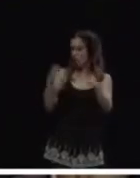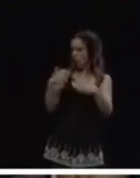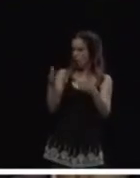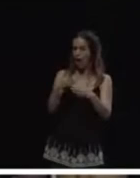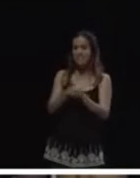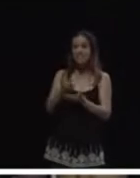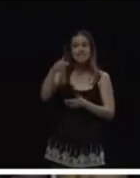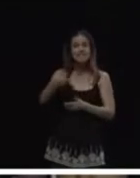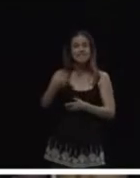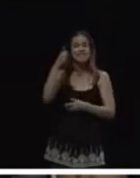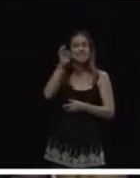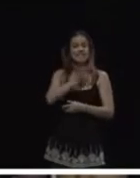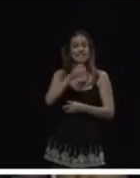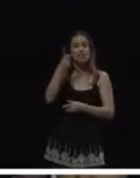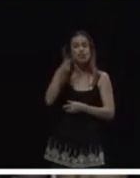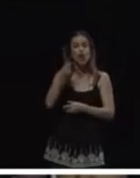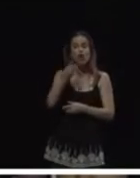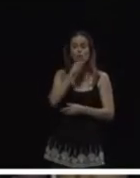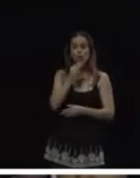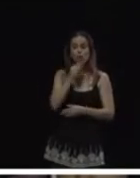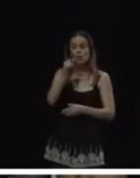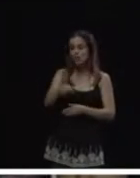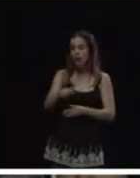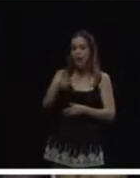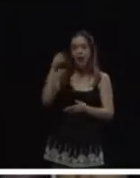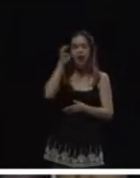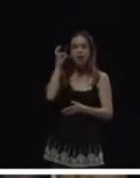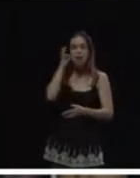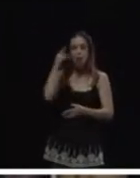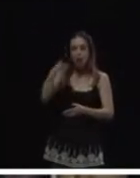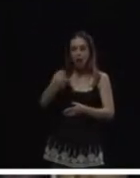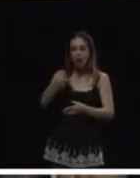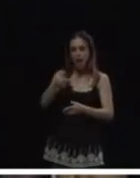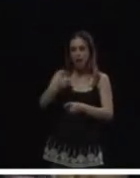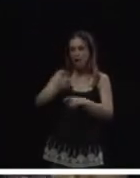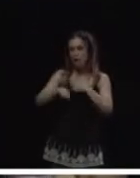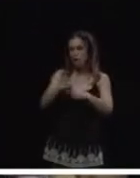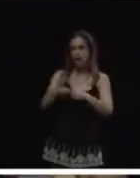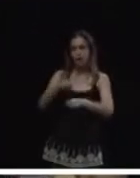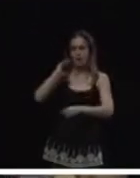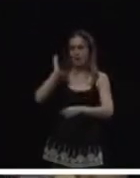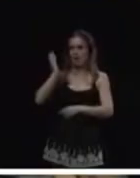a las mujeres no nos matan las familias, a las mujeres nos mata el machismo.